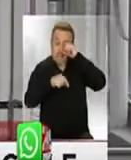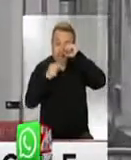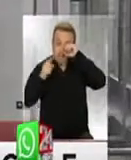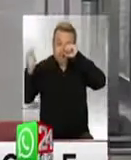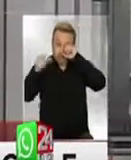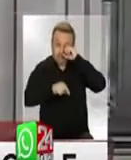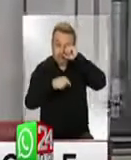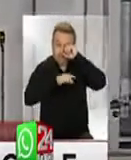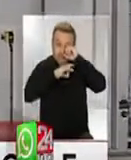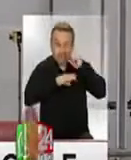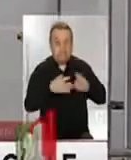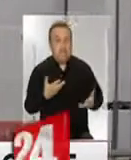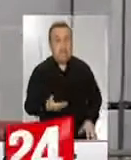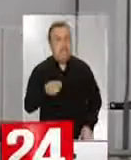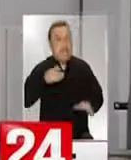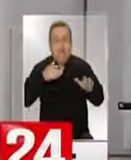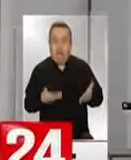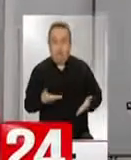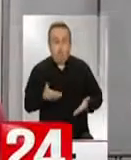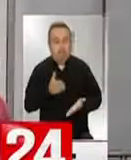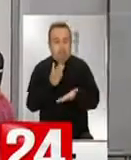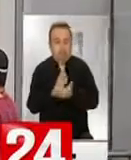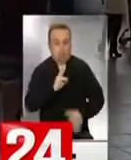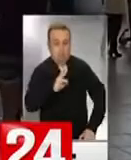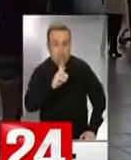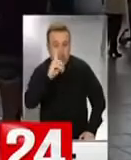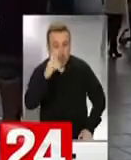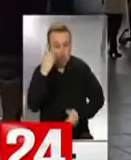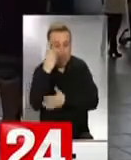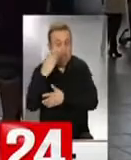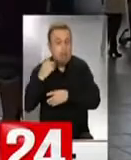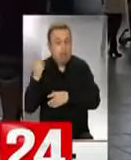la persona se realice una prueba PCR